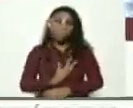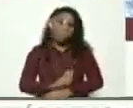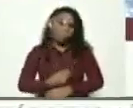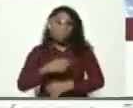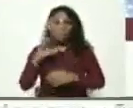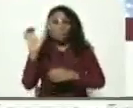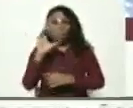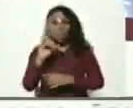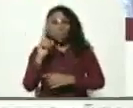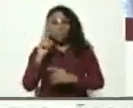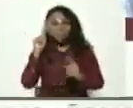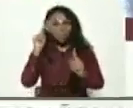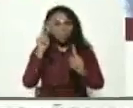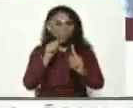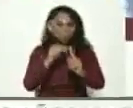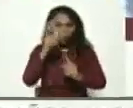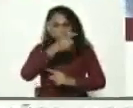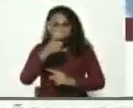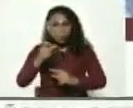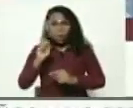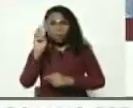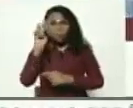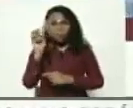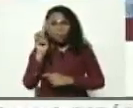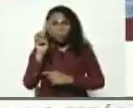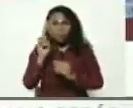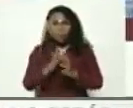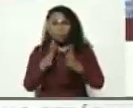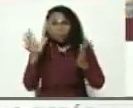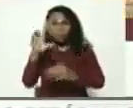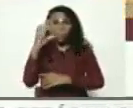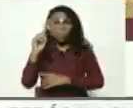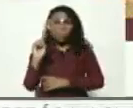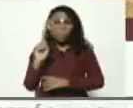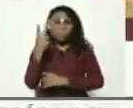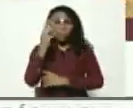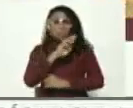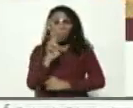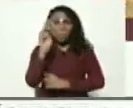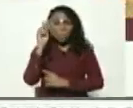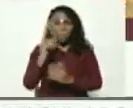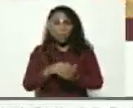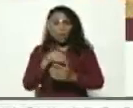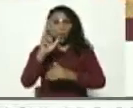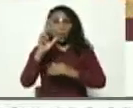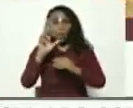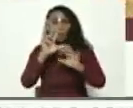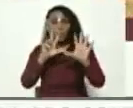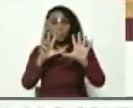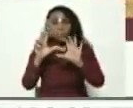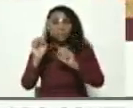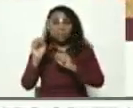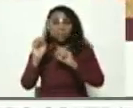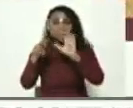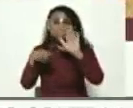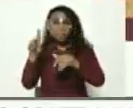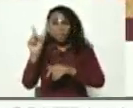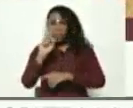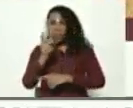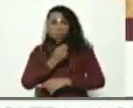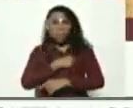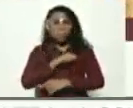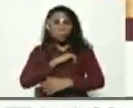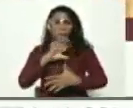dirige a los ciudadanos de la Nueva Granada después de la caída de la Primera República en 1812, ni es un español